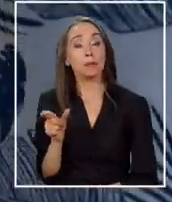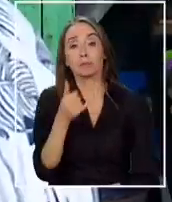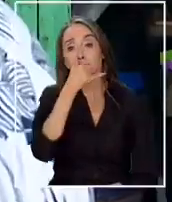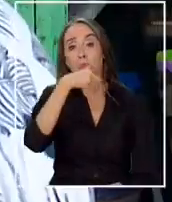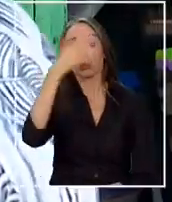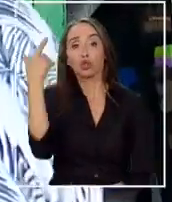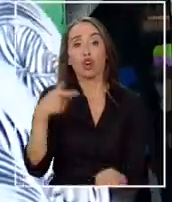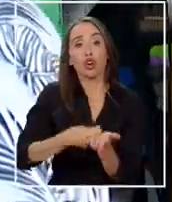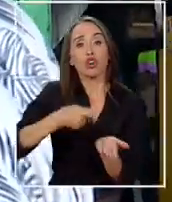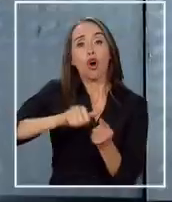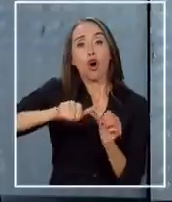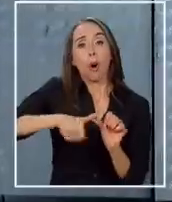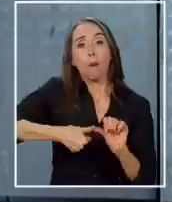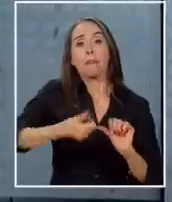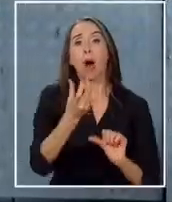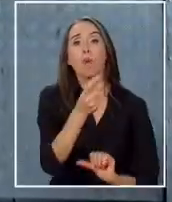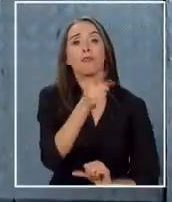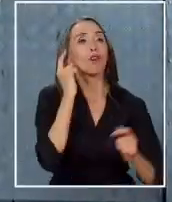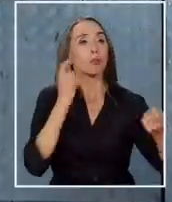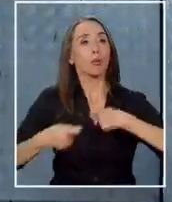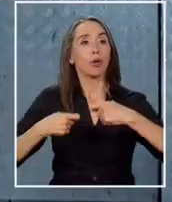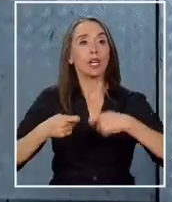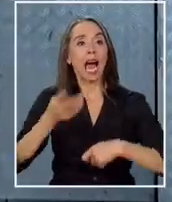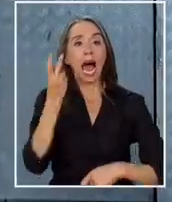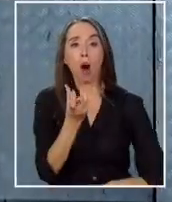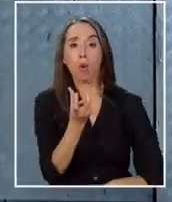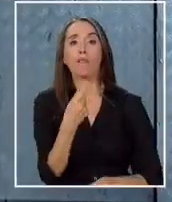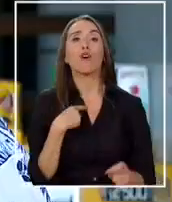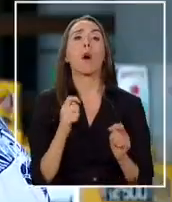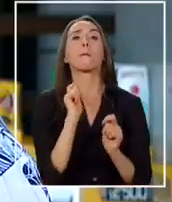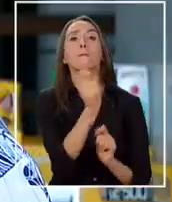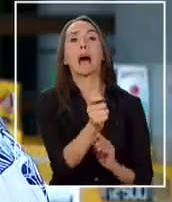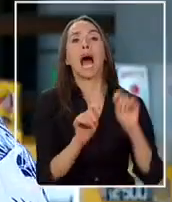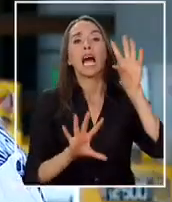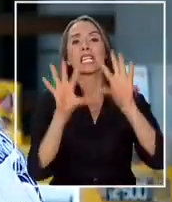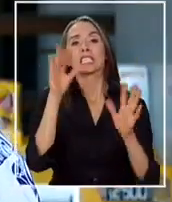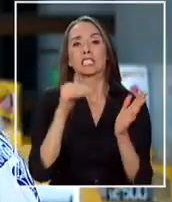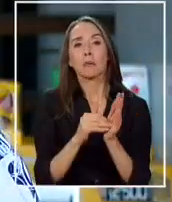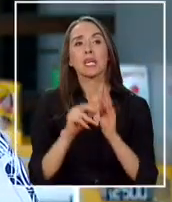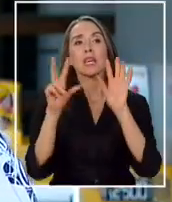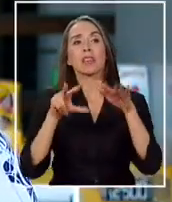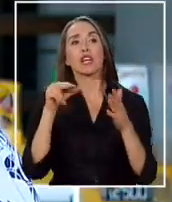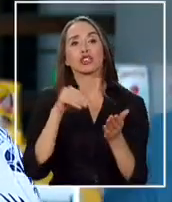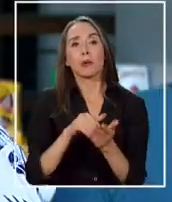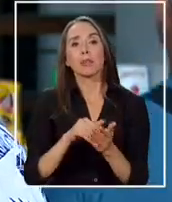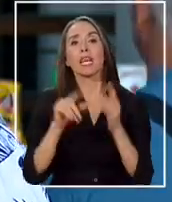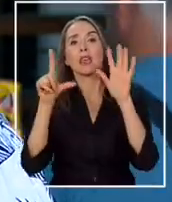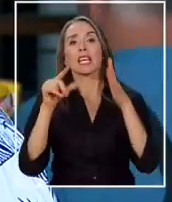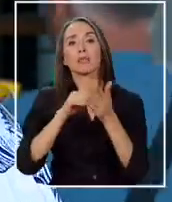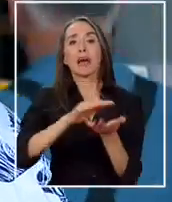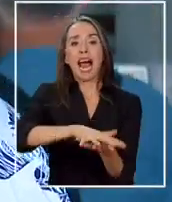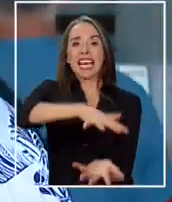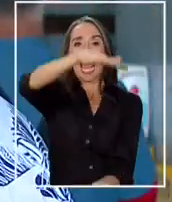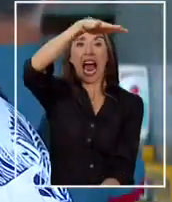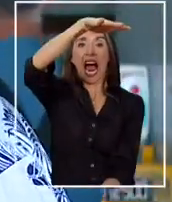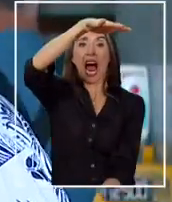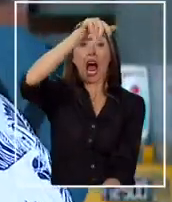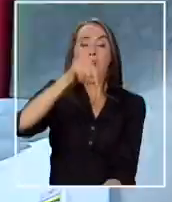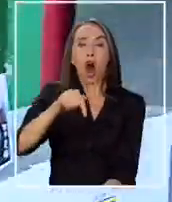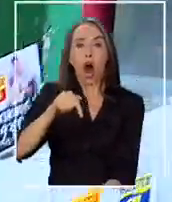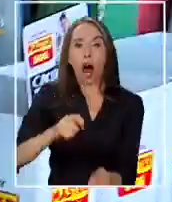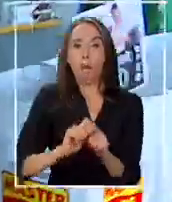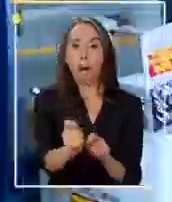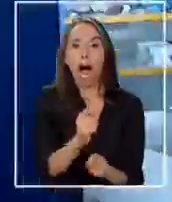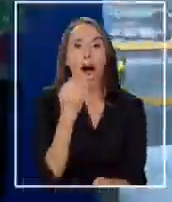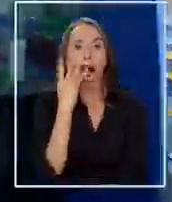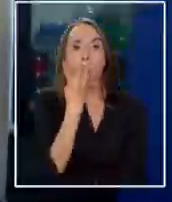ya un tiempo le compra huevos a Beatriz. Antes yo estas mismas las compraba, 15.000, 18.000, 17.000 y ahora casi 40.000